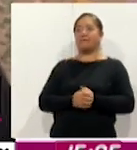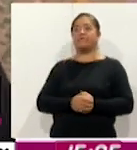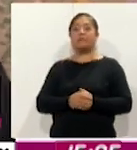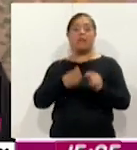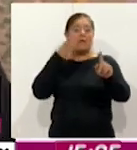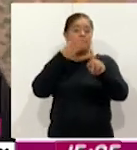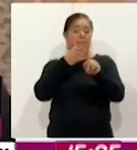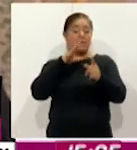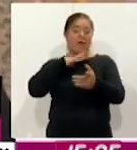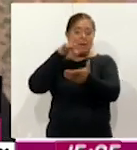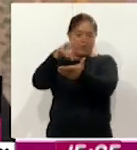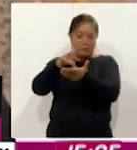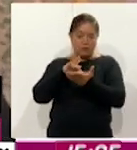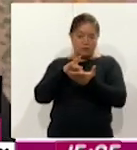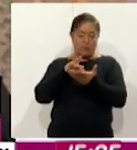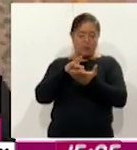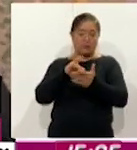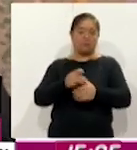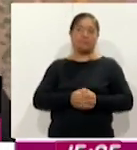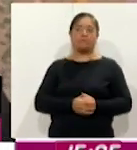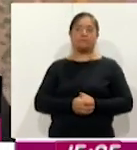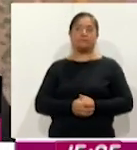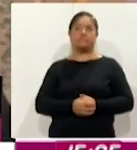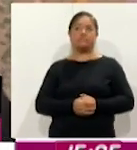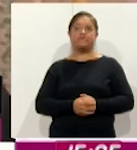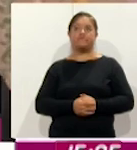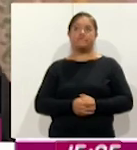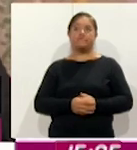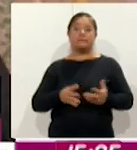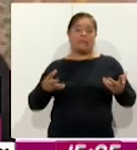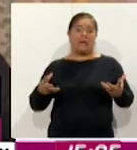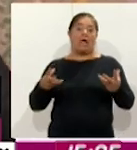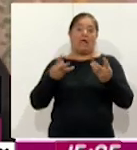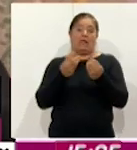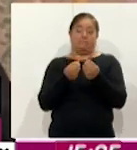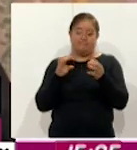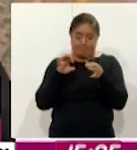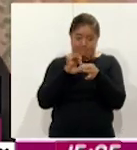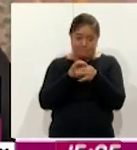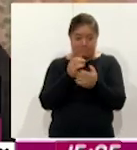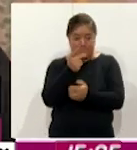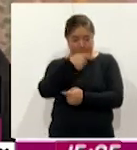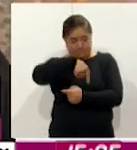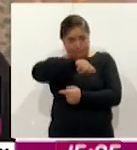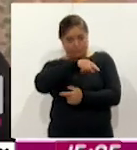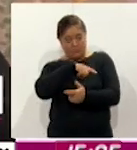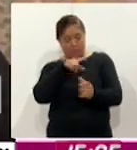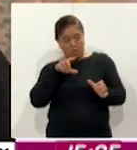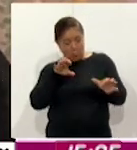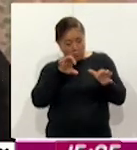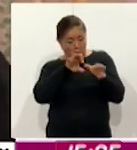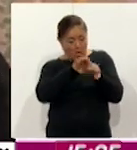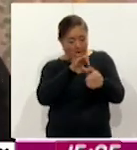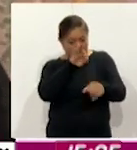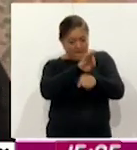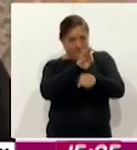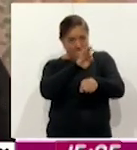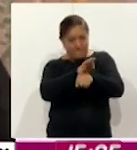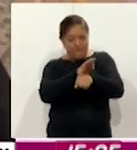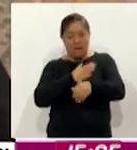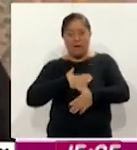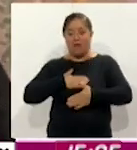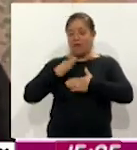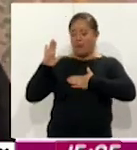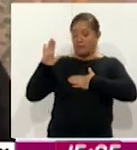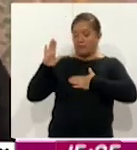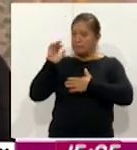apoyo interinstitucional, pues, es sumar sinergias a favor de ellas. Mi compromiso siempre ha sido